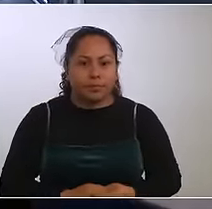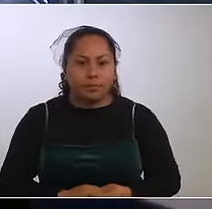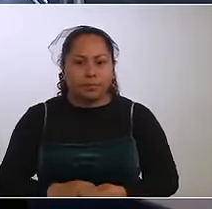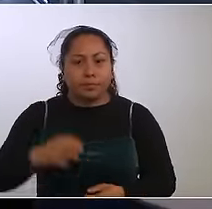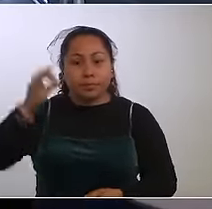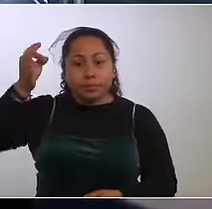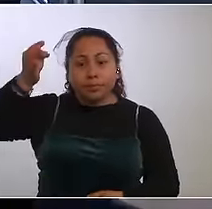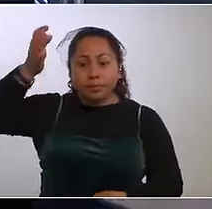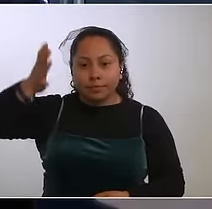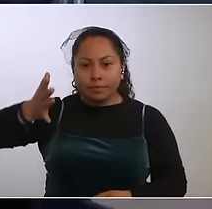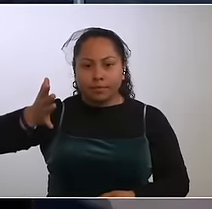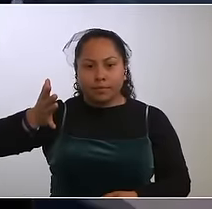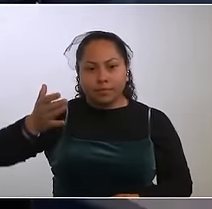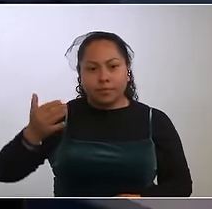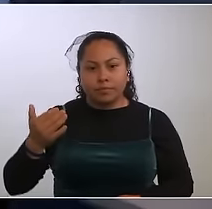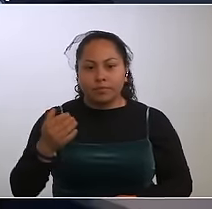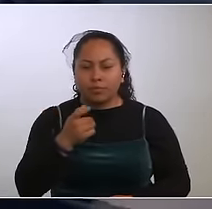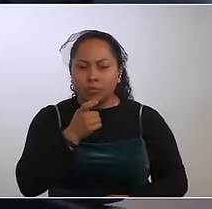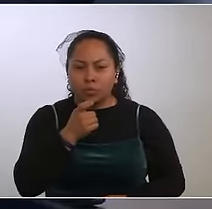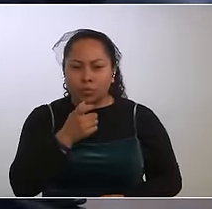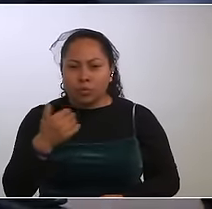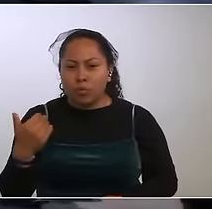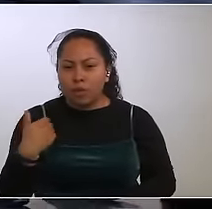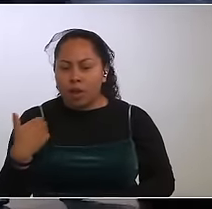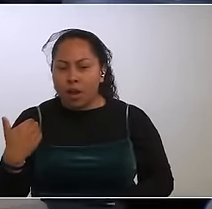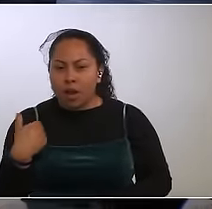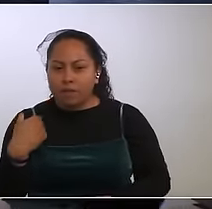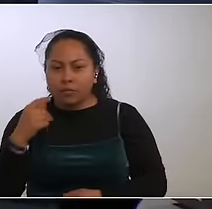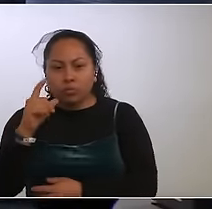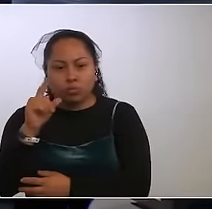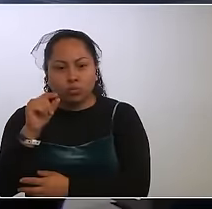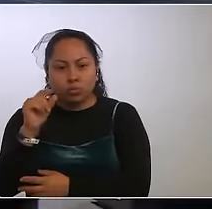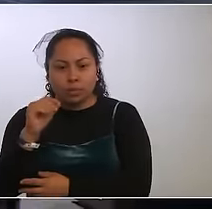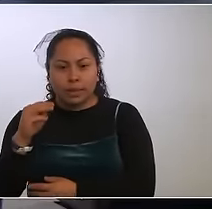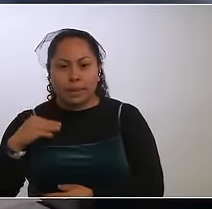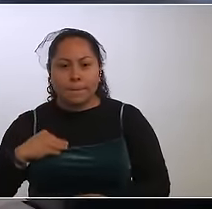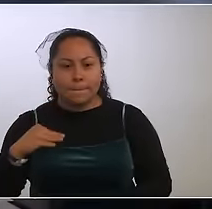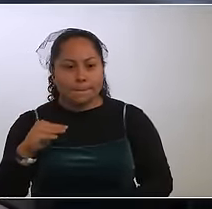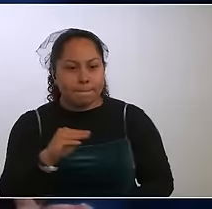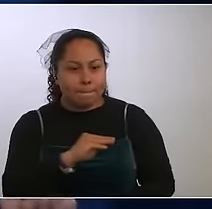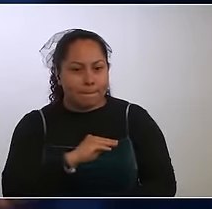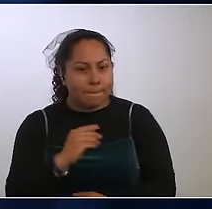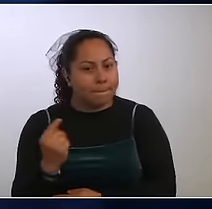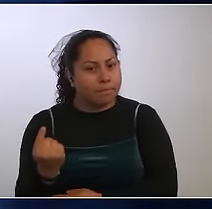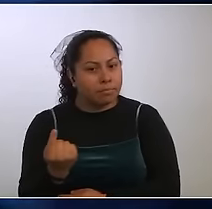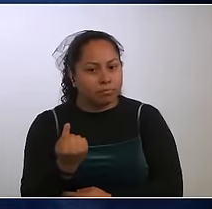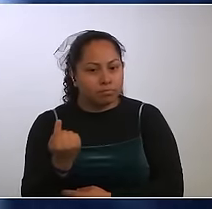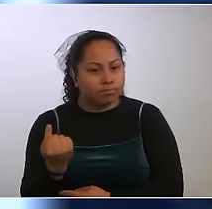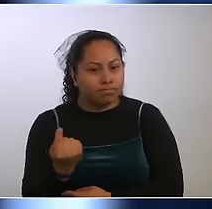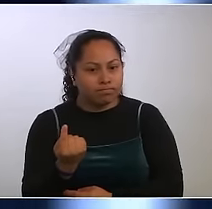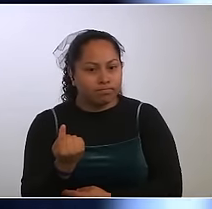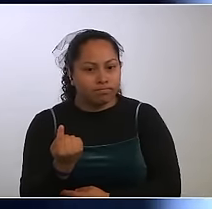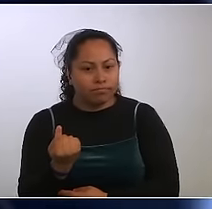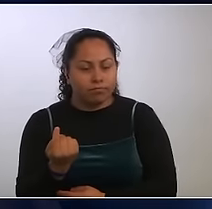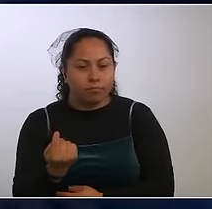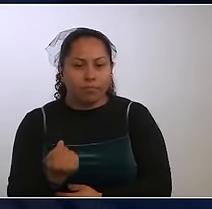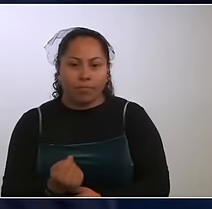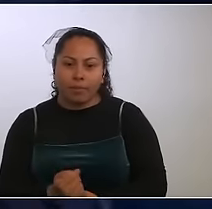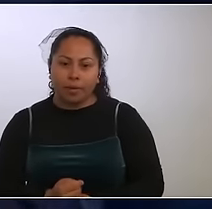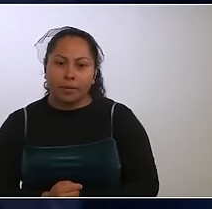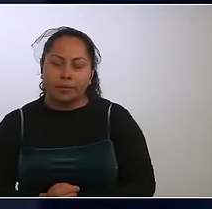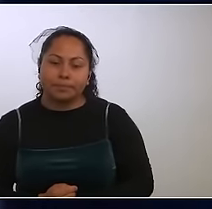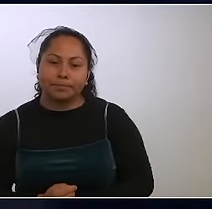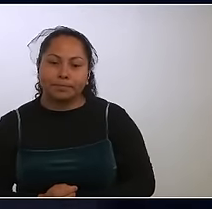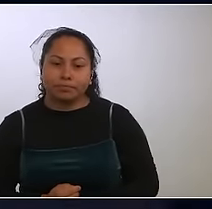Los pastores que tienen 20 miembros tienen tesoros en esos corazones y en esas vidas.